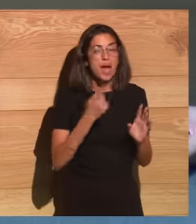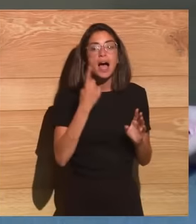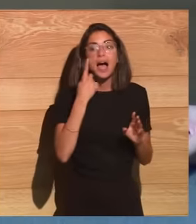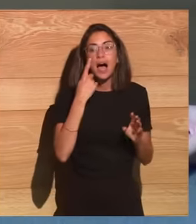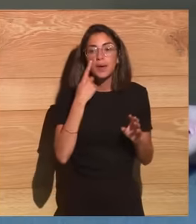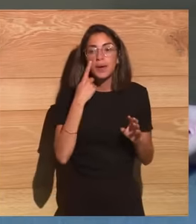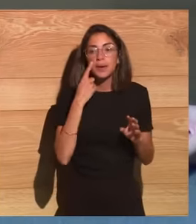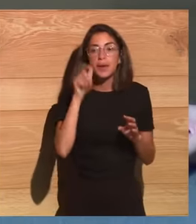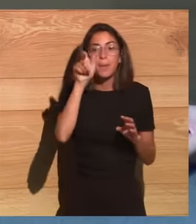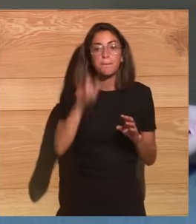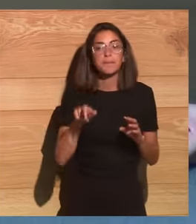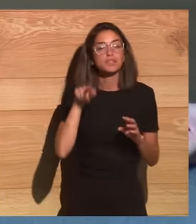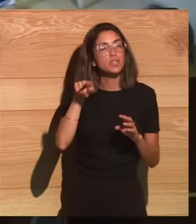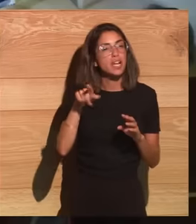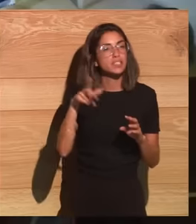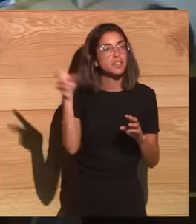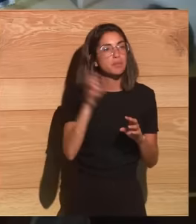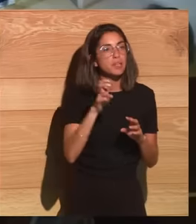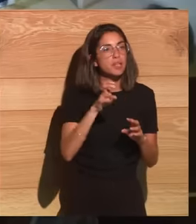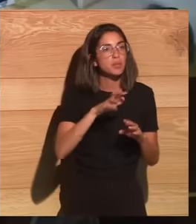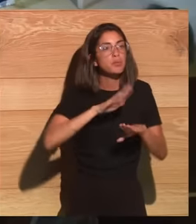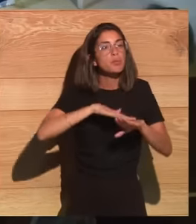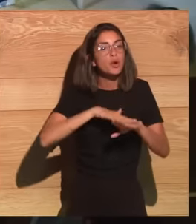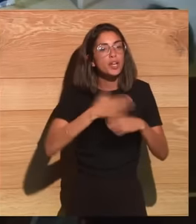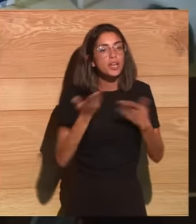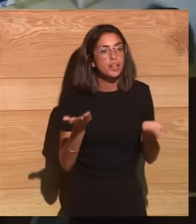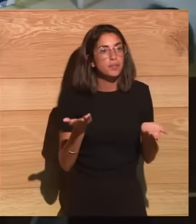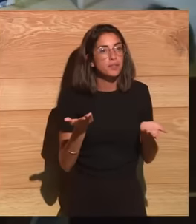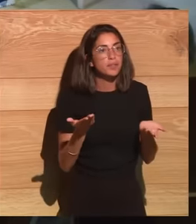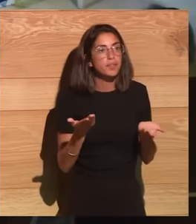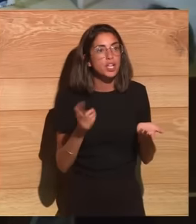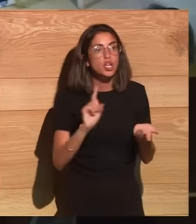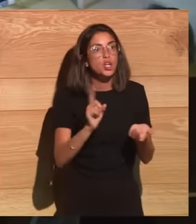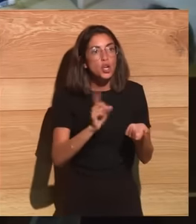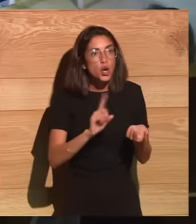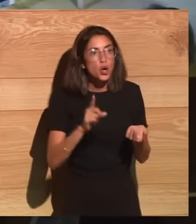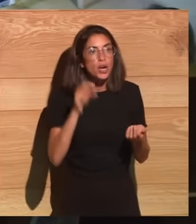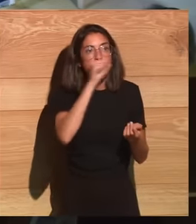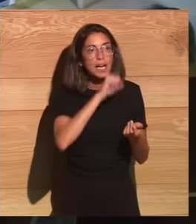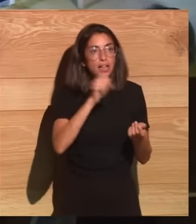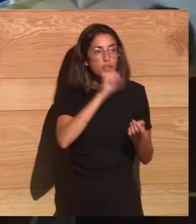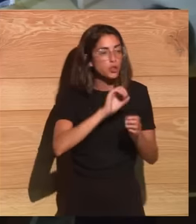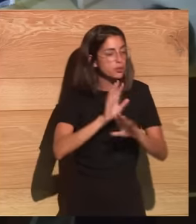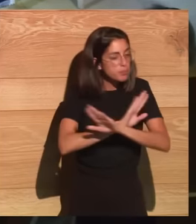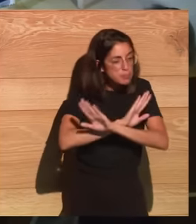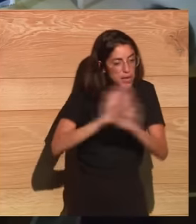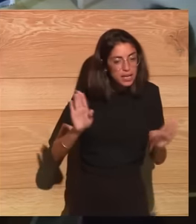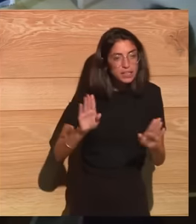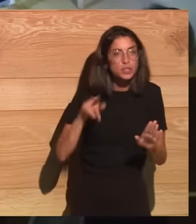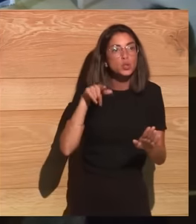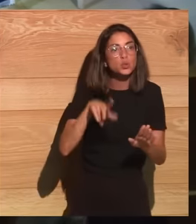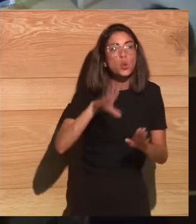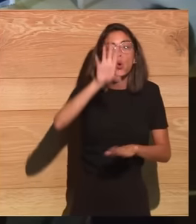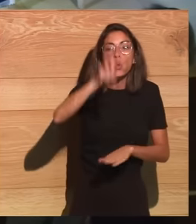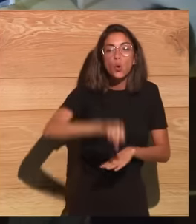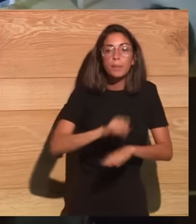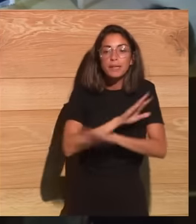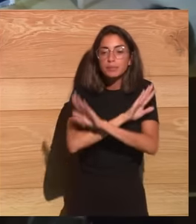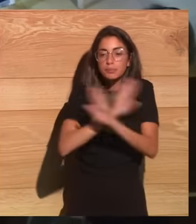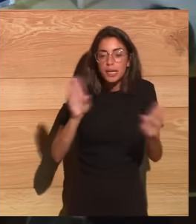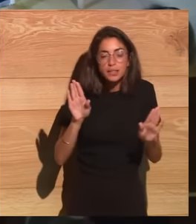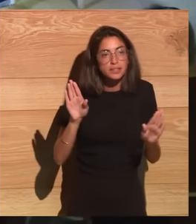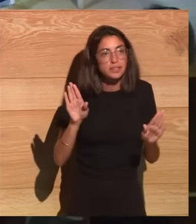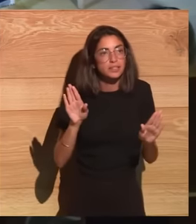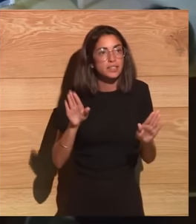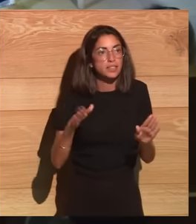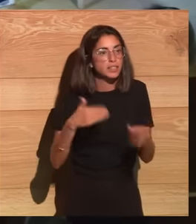pijama? Vamos a ver. ¡Que no! ¡Que se puso esa canción y punto! Y tú lo compras y ya está.